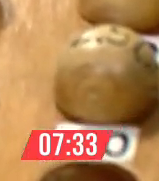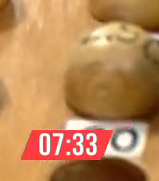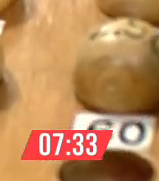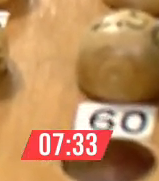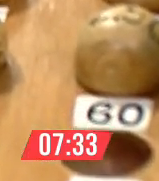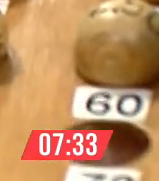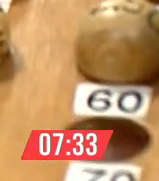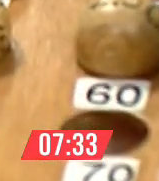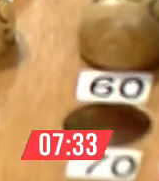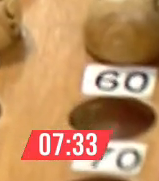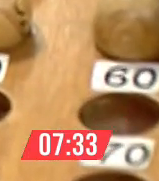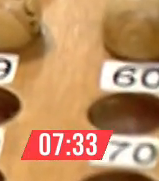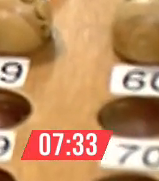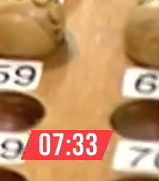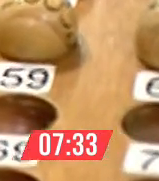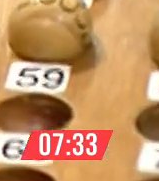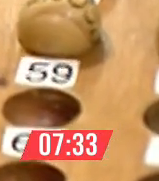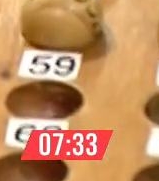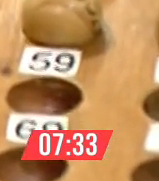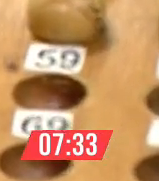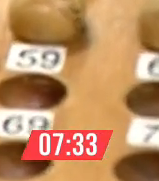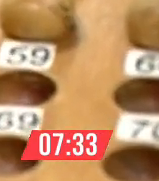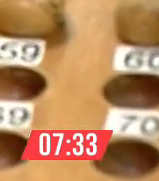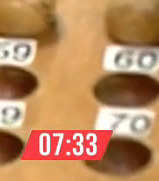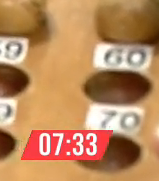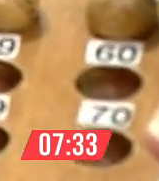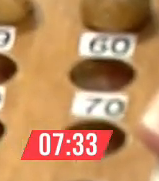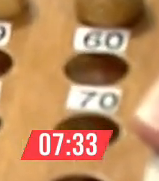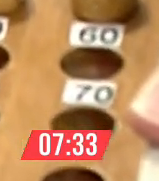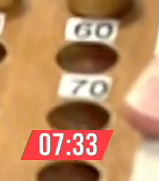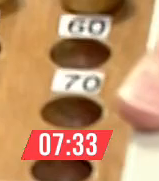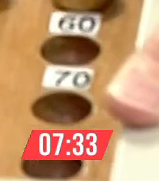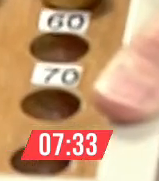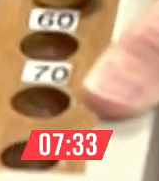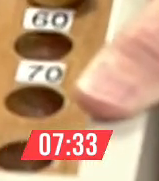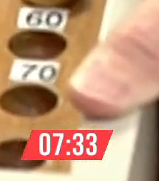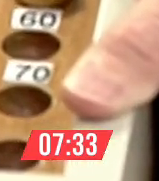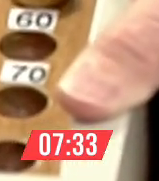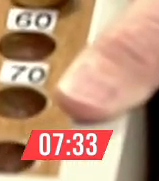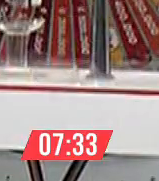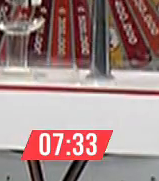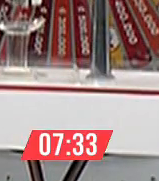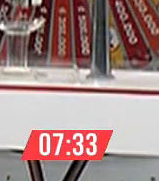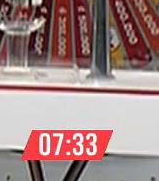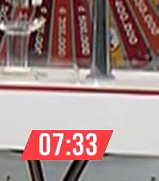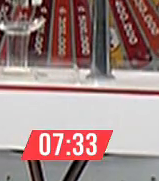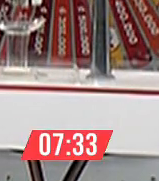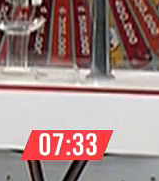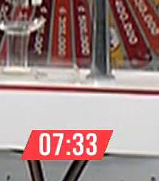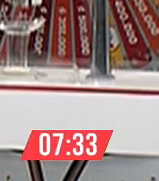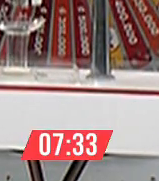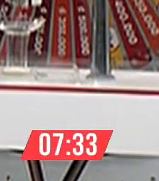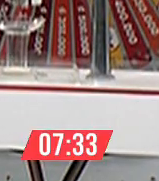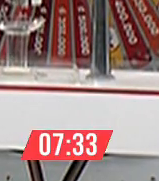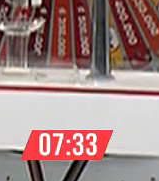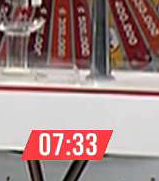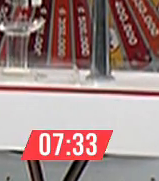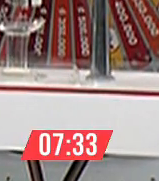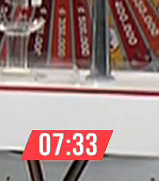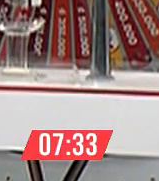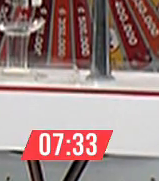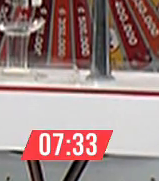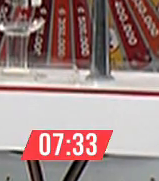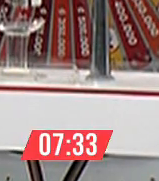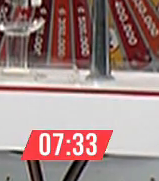el día de hoy en ese fichero. Y con la del acumulado vamos a realizar la prueba depositando la bolita del acumulado en